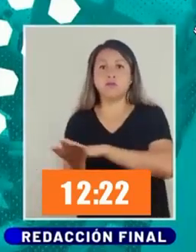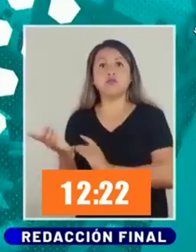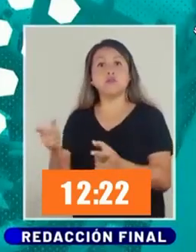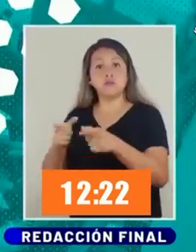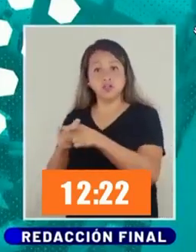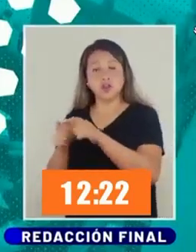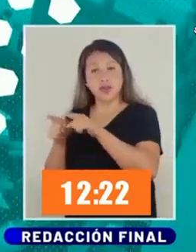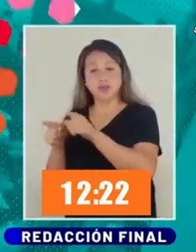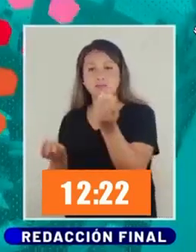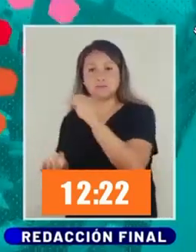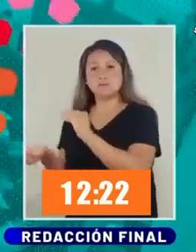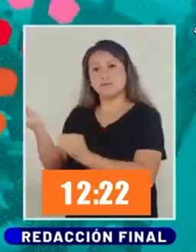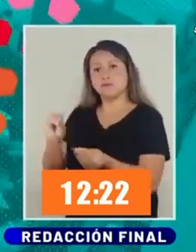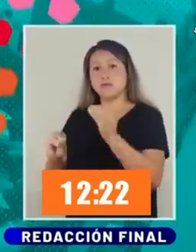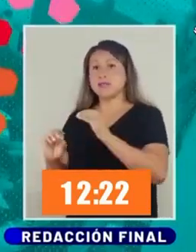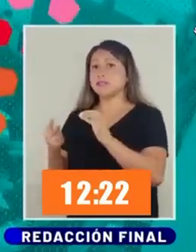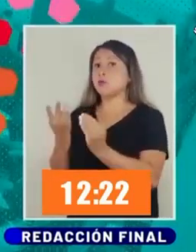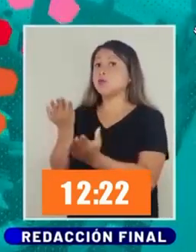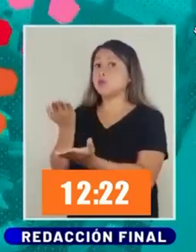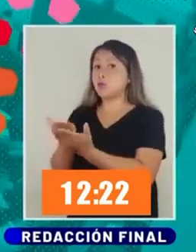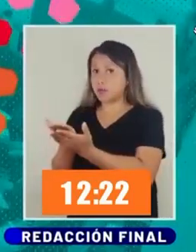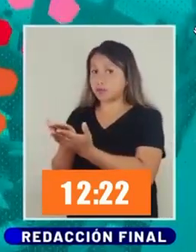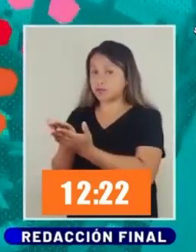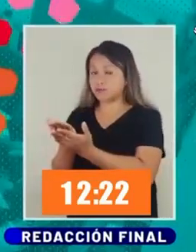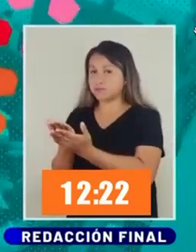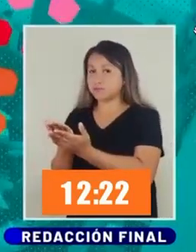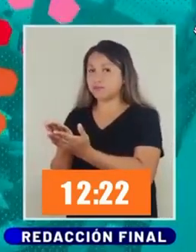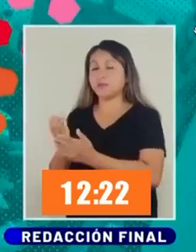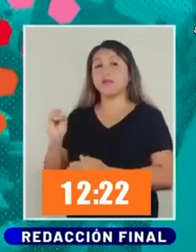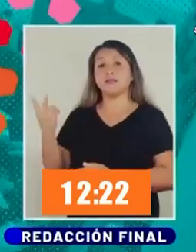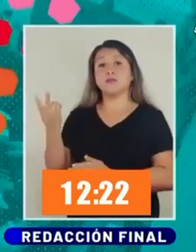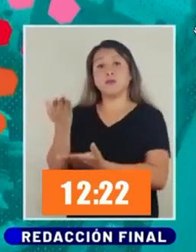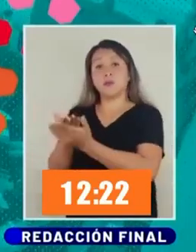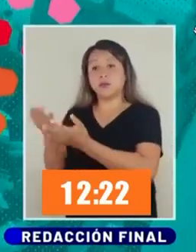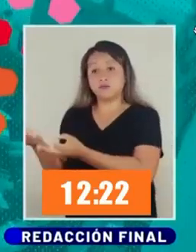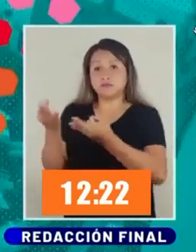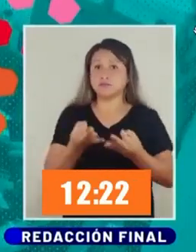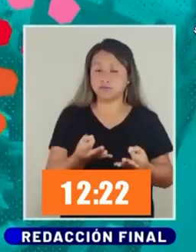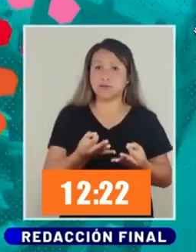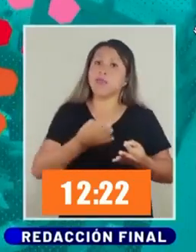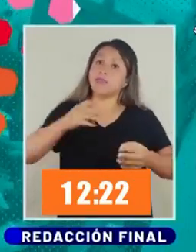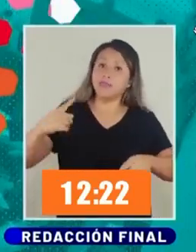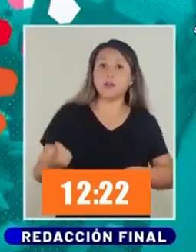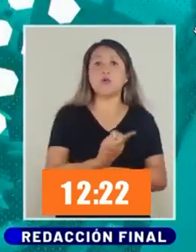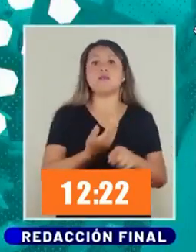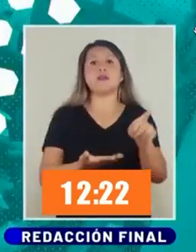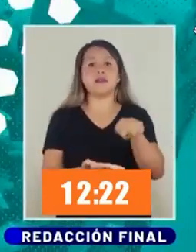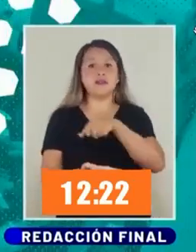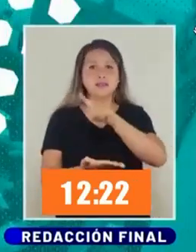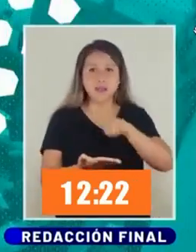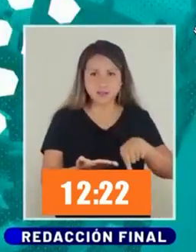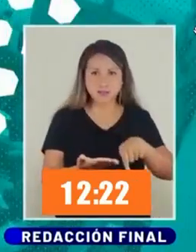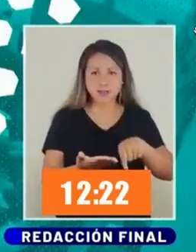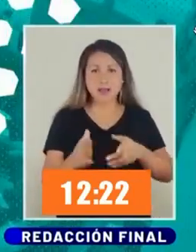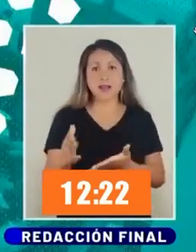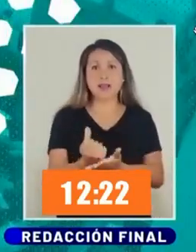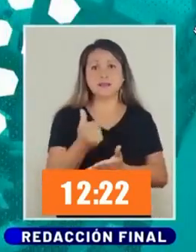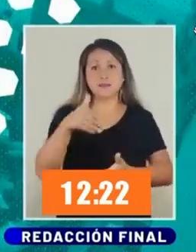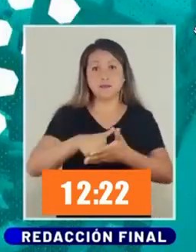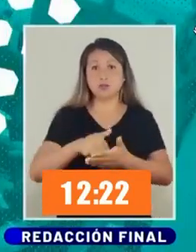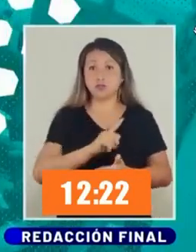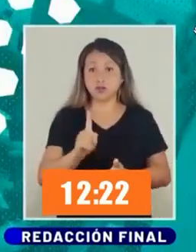cierto, habrá que entrar a picar cuál es el límite, qué cosas no, de qué manera sí, porque puede ser desde una interpretación muy restrictiva, muy mínima, algo, digamos,